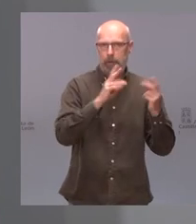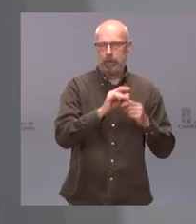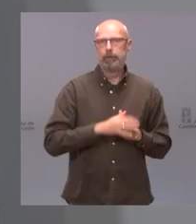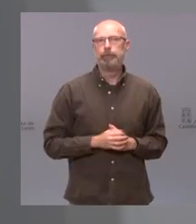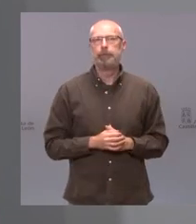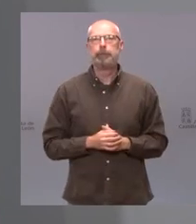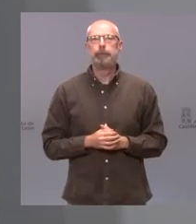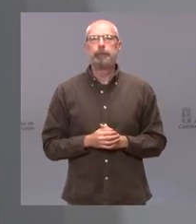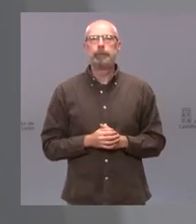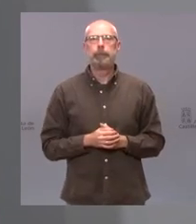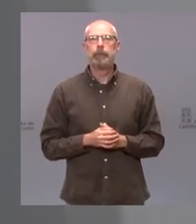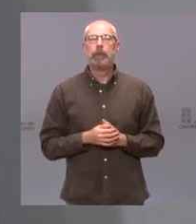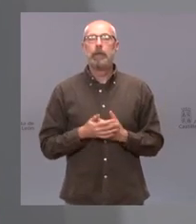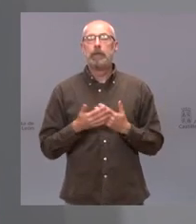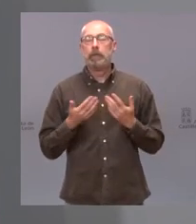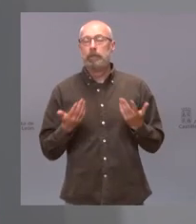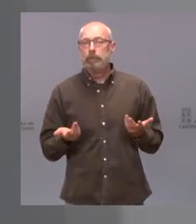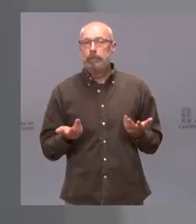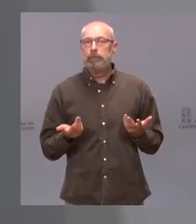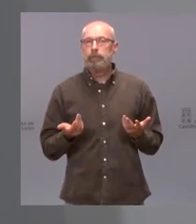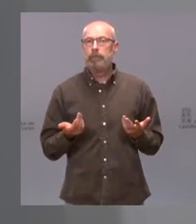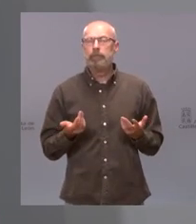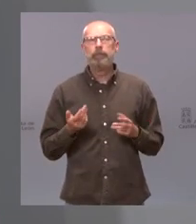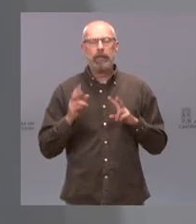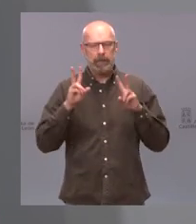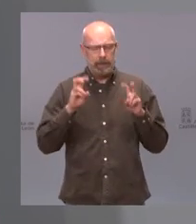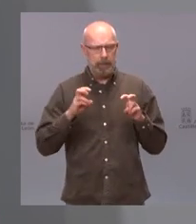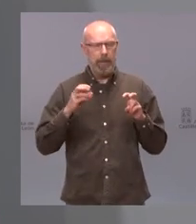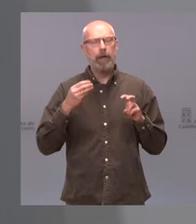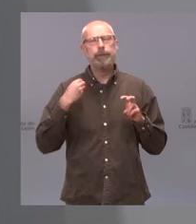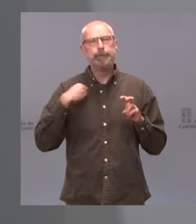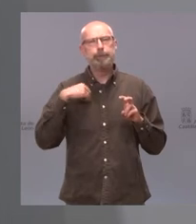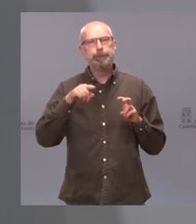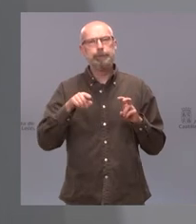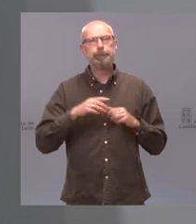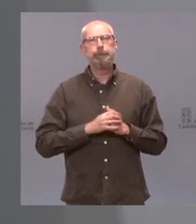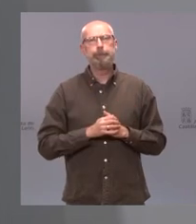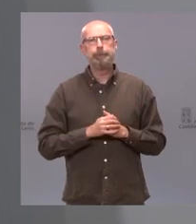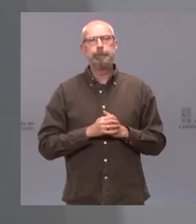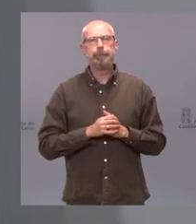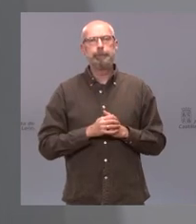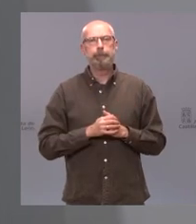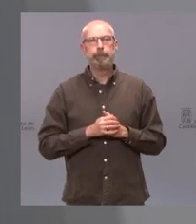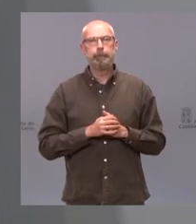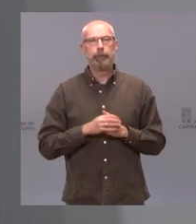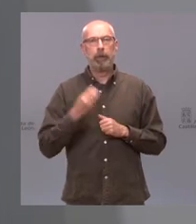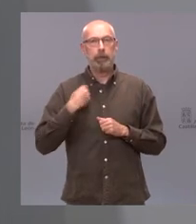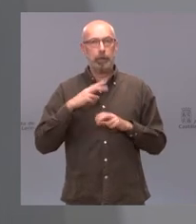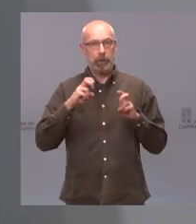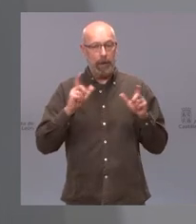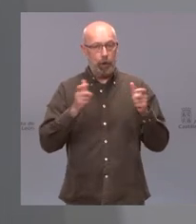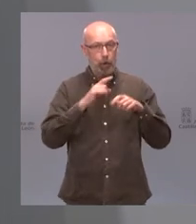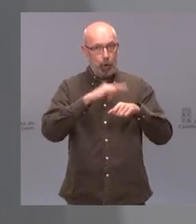Justicia. Y con respecto a si les vamos a perdonar los lunes, de momento